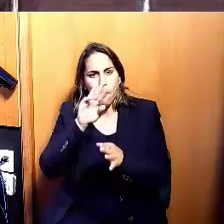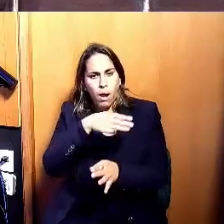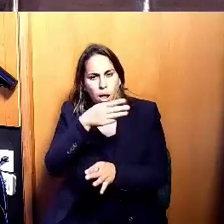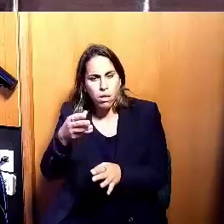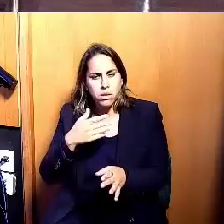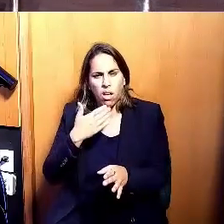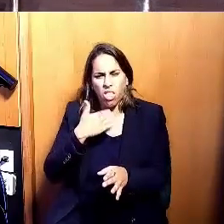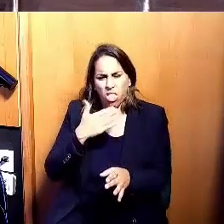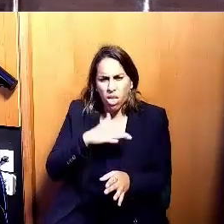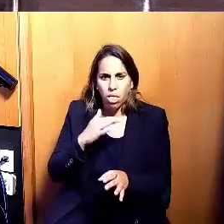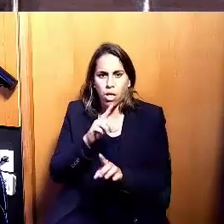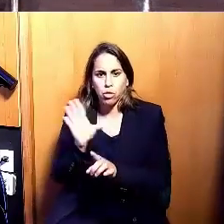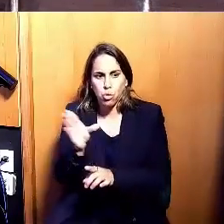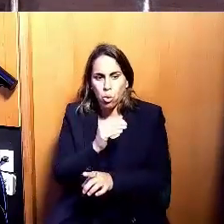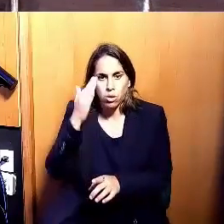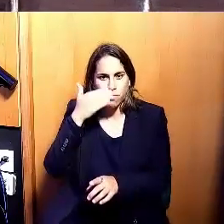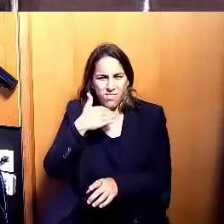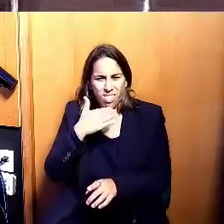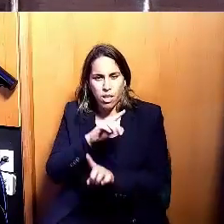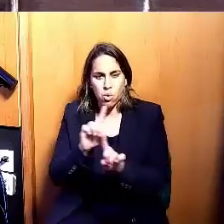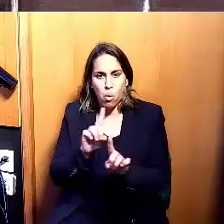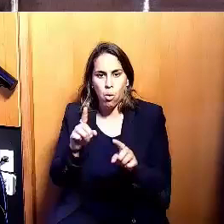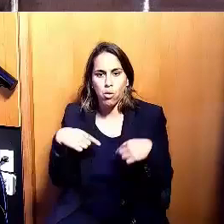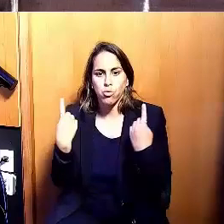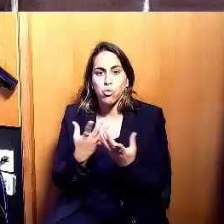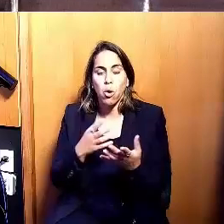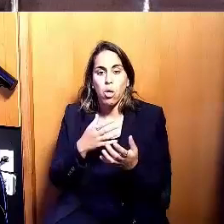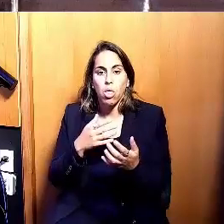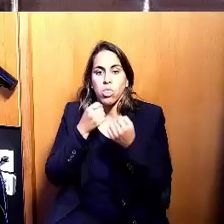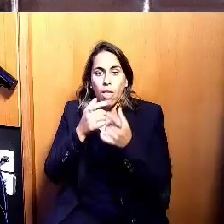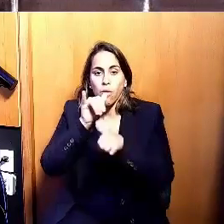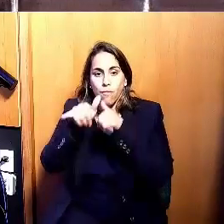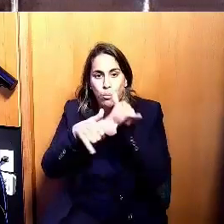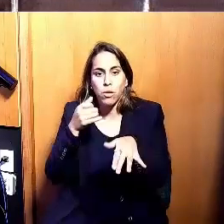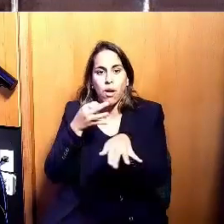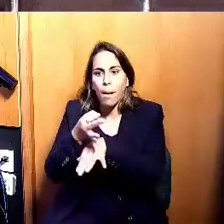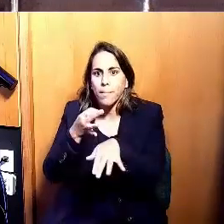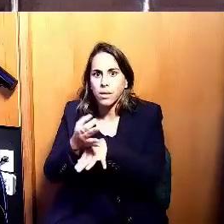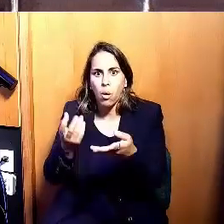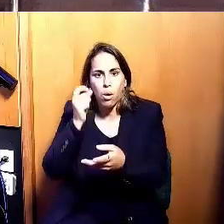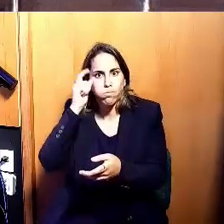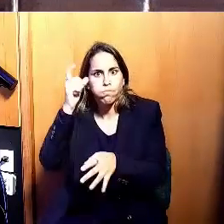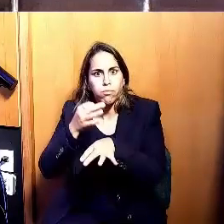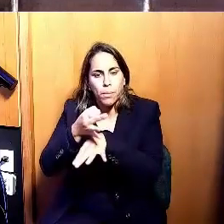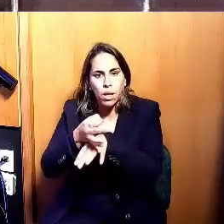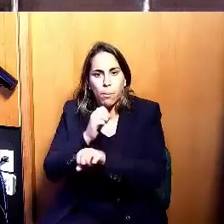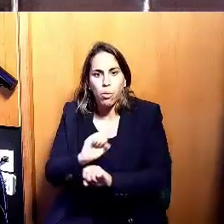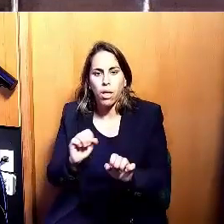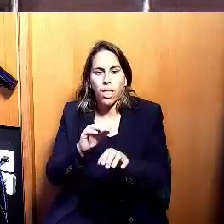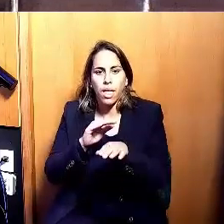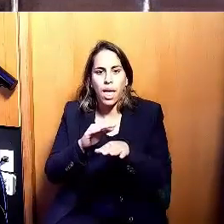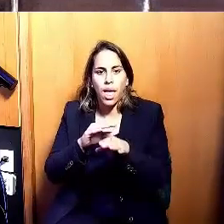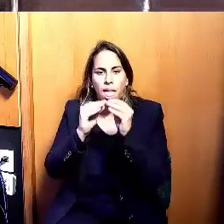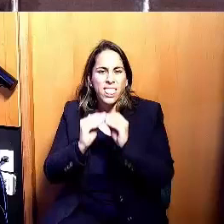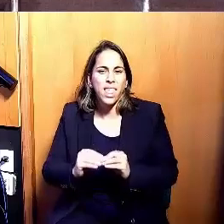¿no? Que pueden sistematizar la información. Entonces estamos llegando a ellos a capacitarlos en lo que tiene que ver con estadística básica